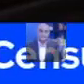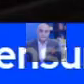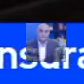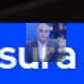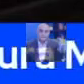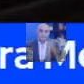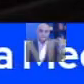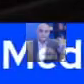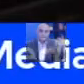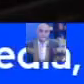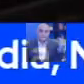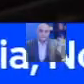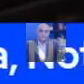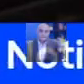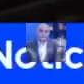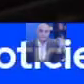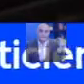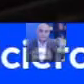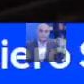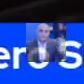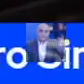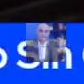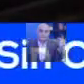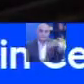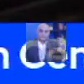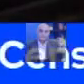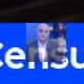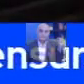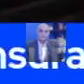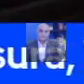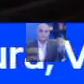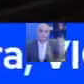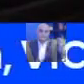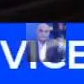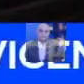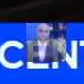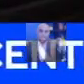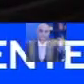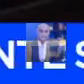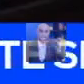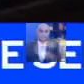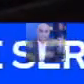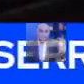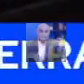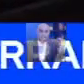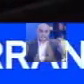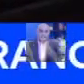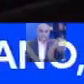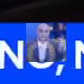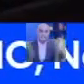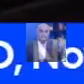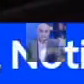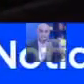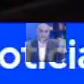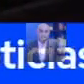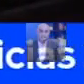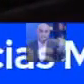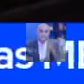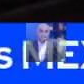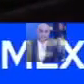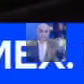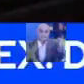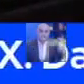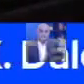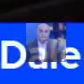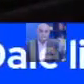Nicolás Maduro como presidente legítimo de Venezuela. O sea, no la tiene fácil. Y además, encima, pues tiene las elecciones a la vuelta de la esquina.